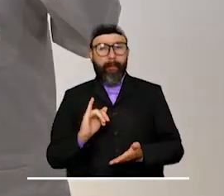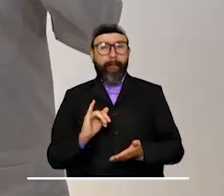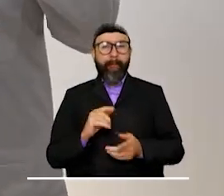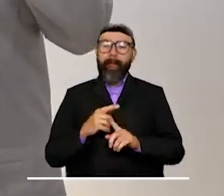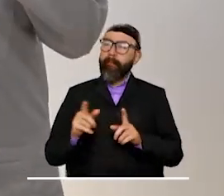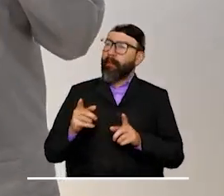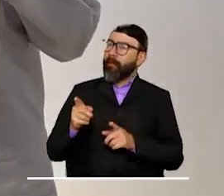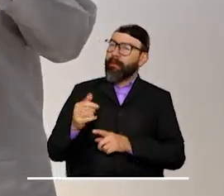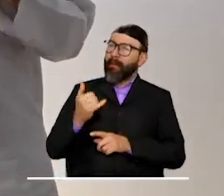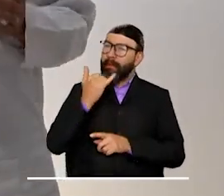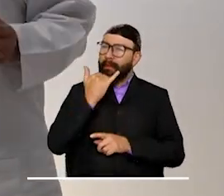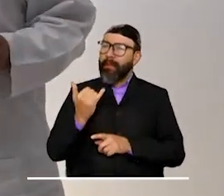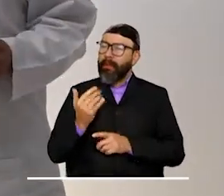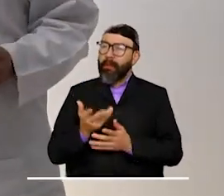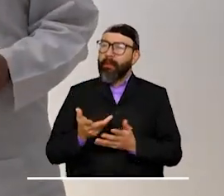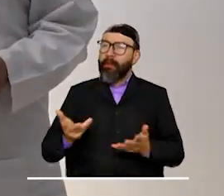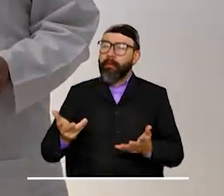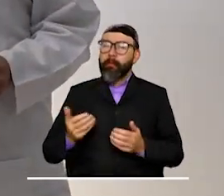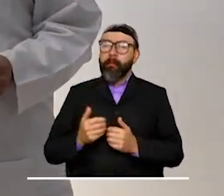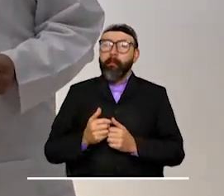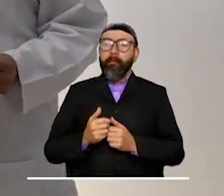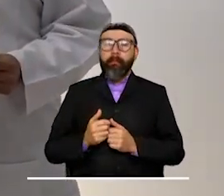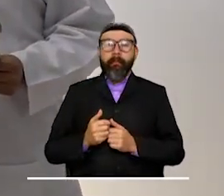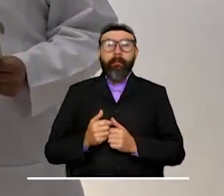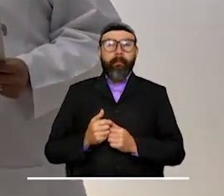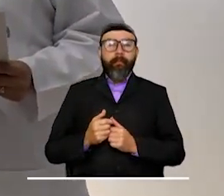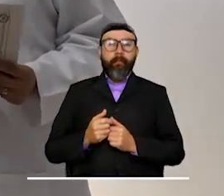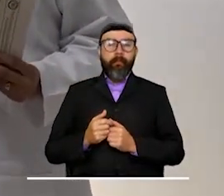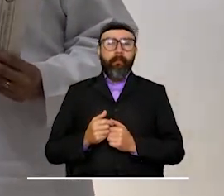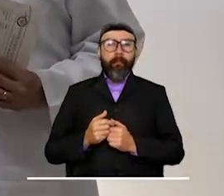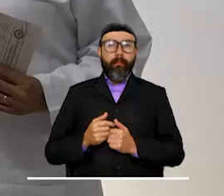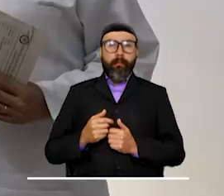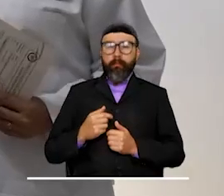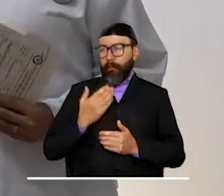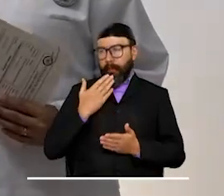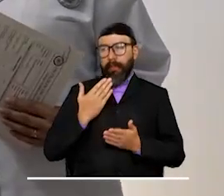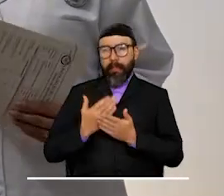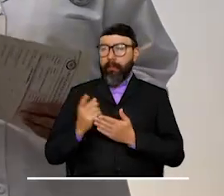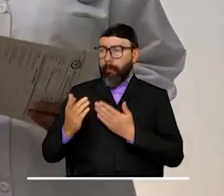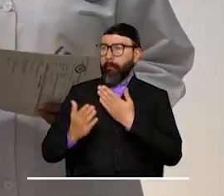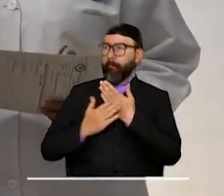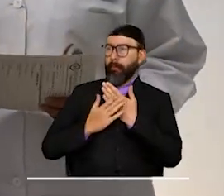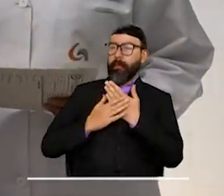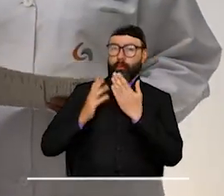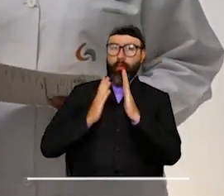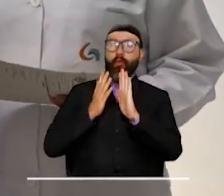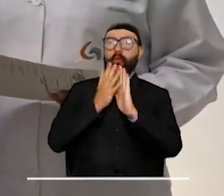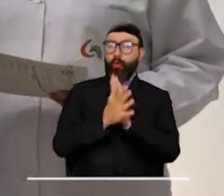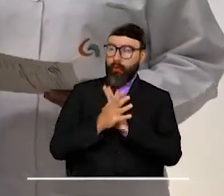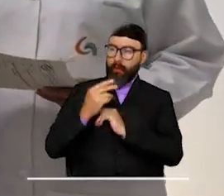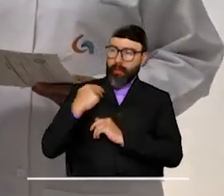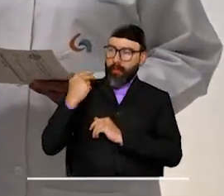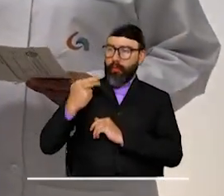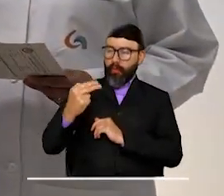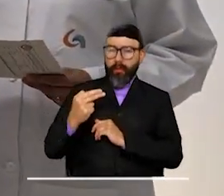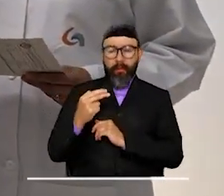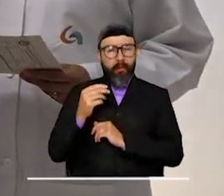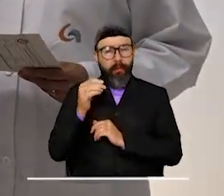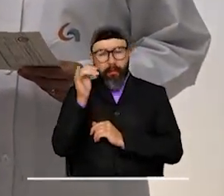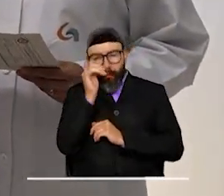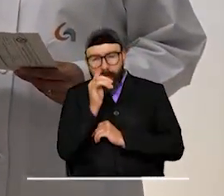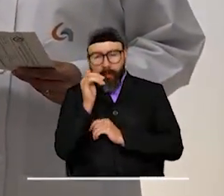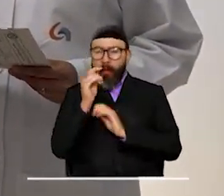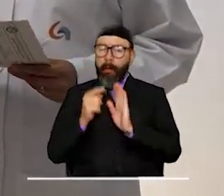esto? Y yo agradezco a él que nos permita contar su historia, porque estaré o está grabado ya un